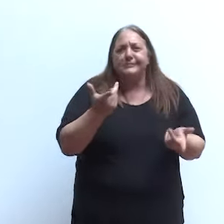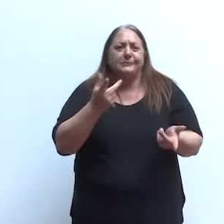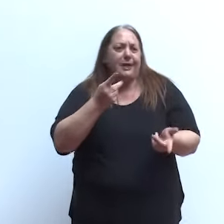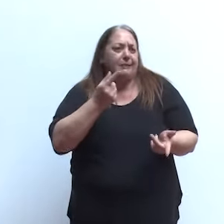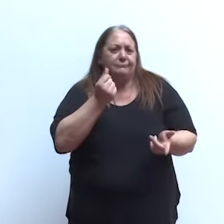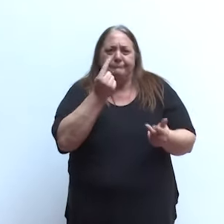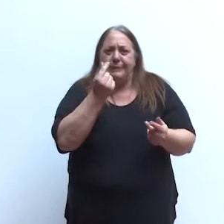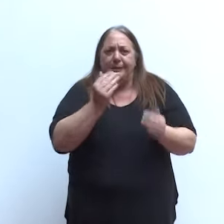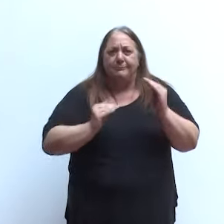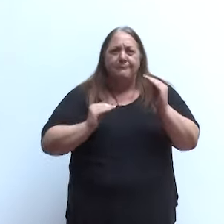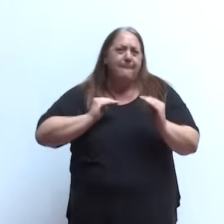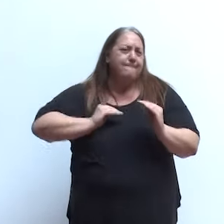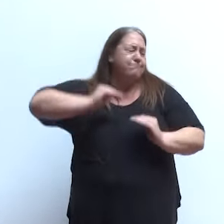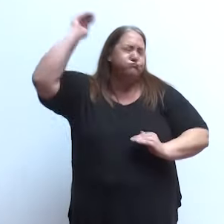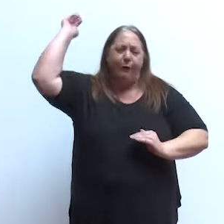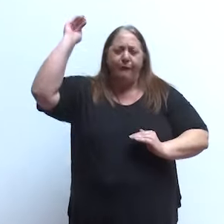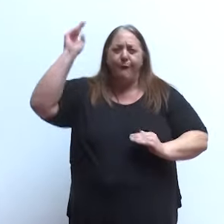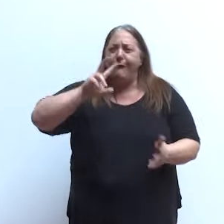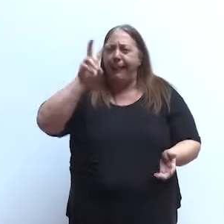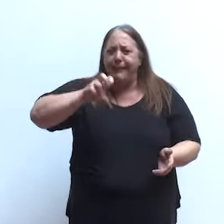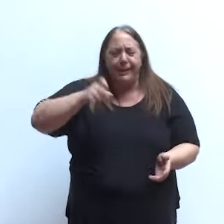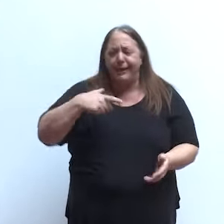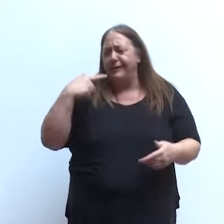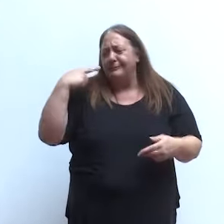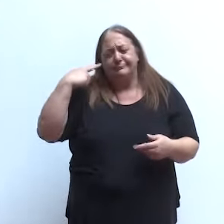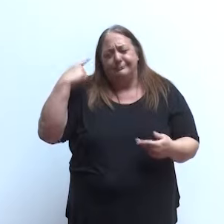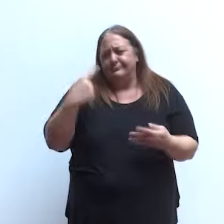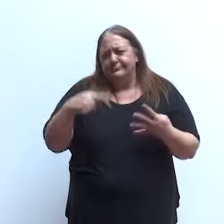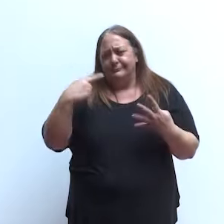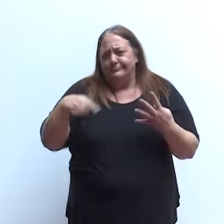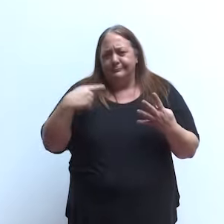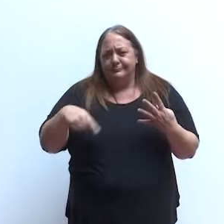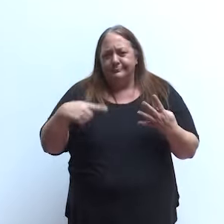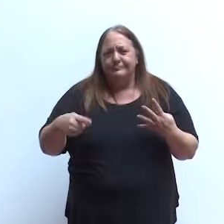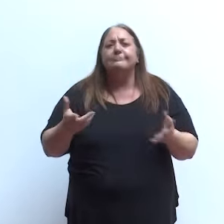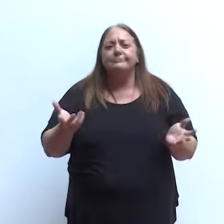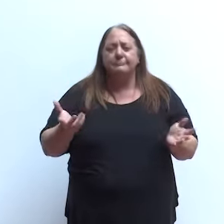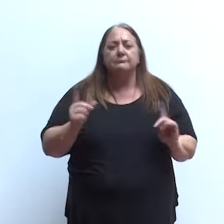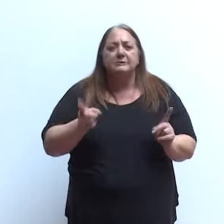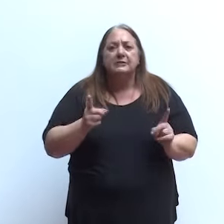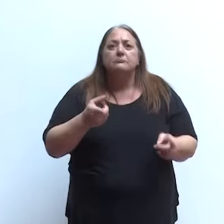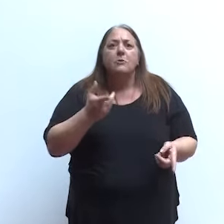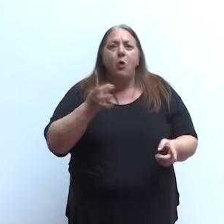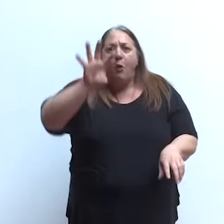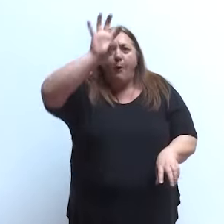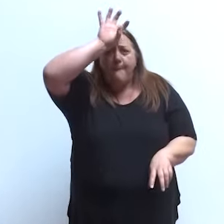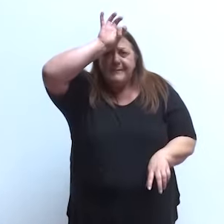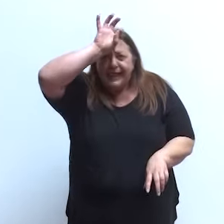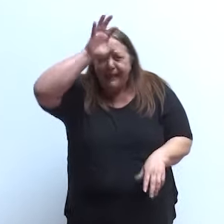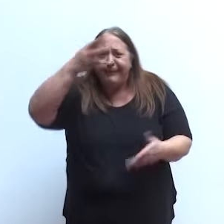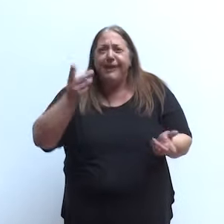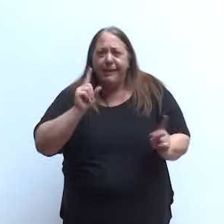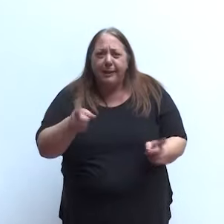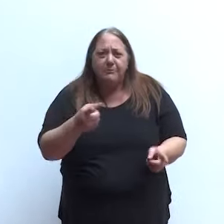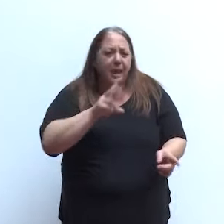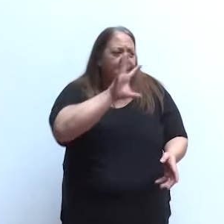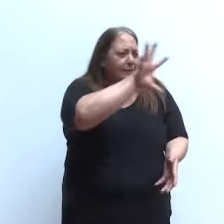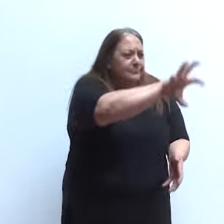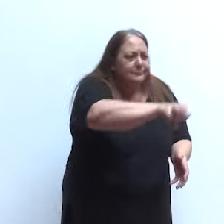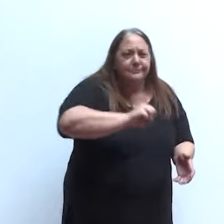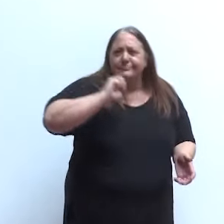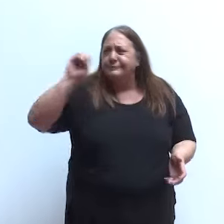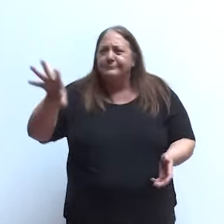ciudad aumentando los alquileres etcétera el extractivismo minero también es si la acumulación por por